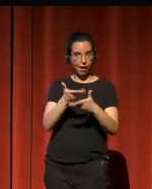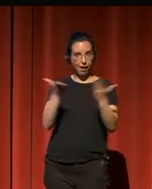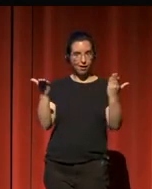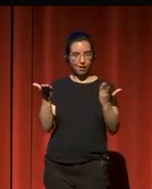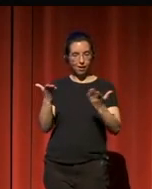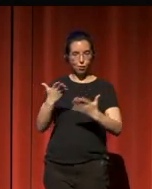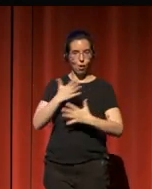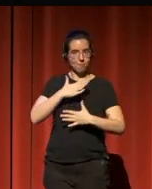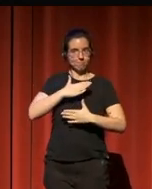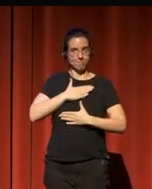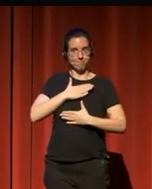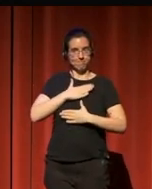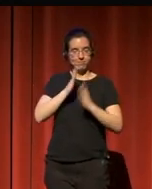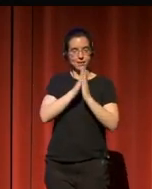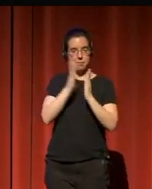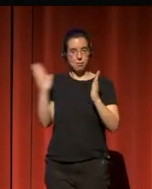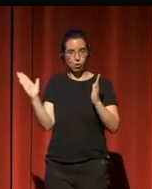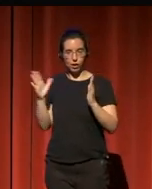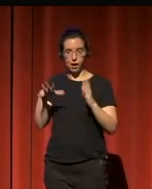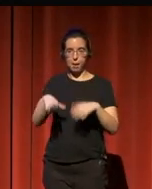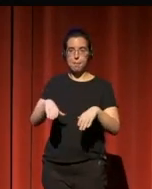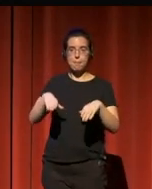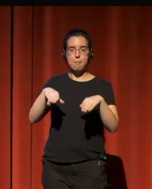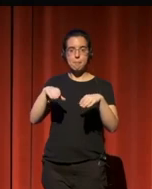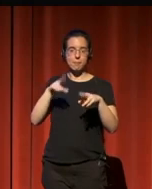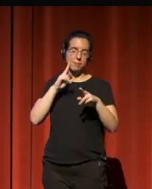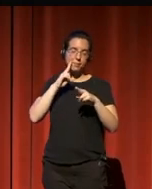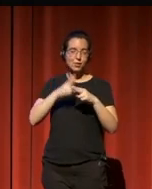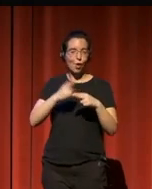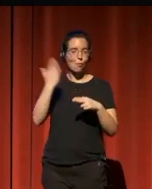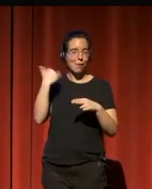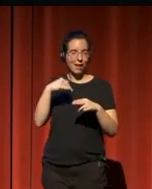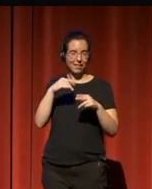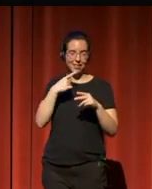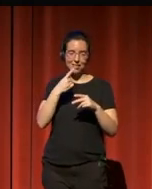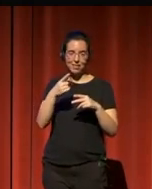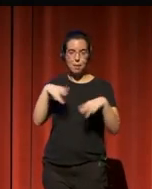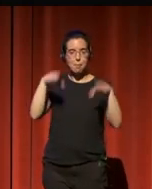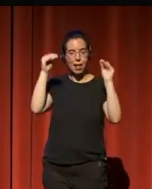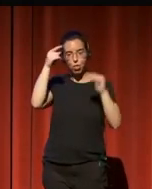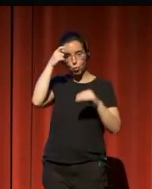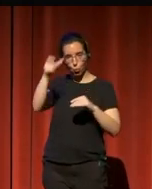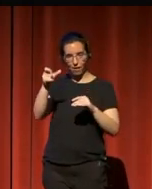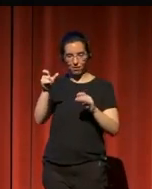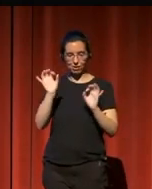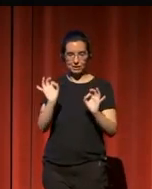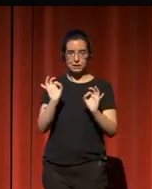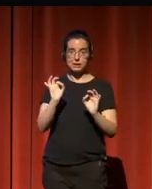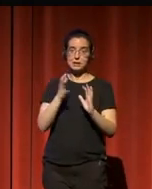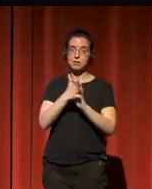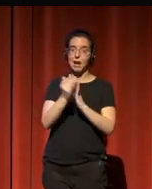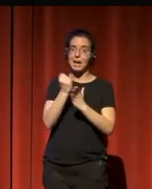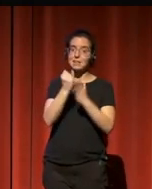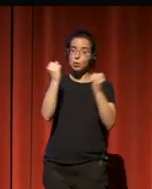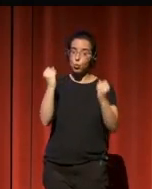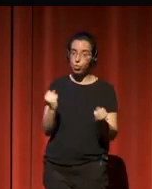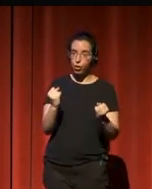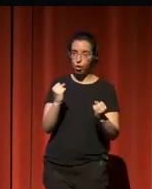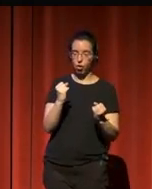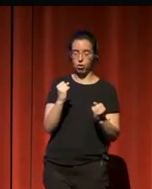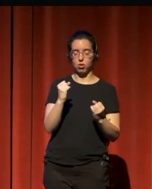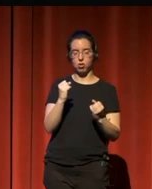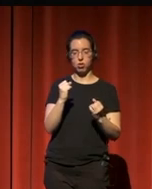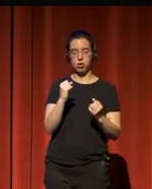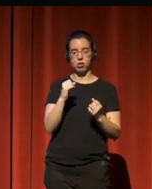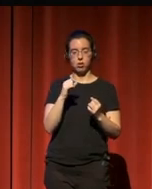biblioteca los palacios del pueblo como os habían dicho y de esas instituciones que hacen o que